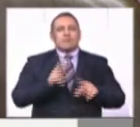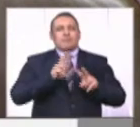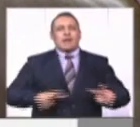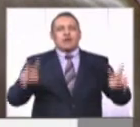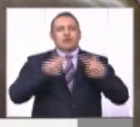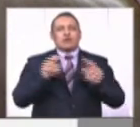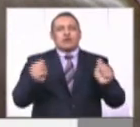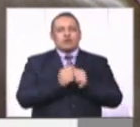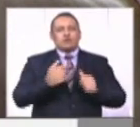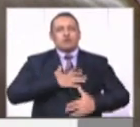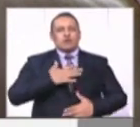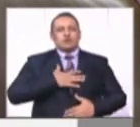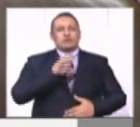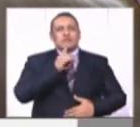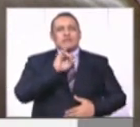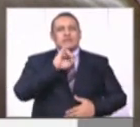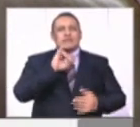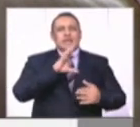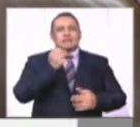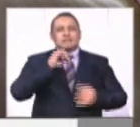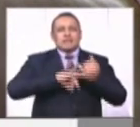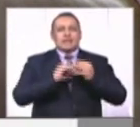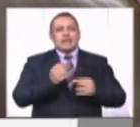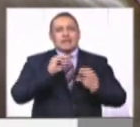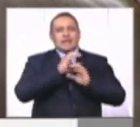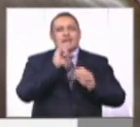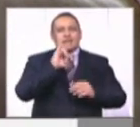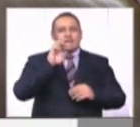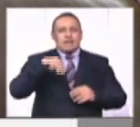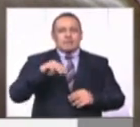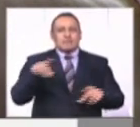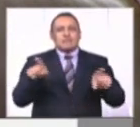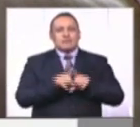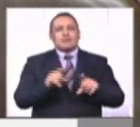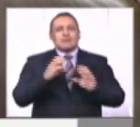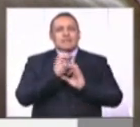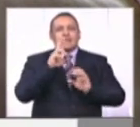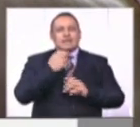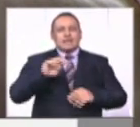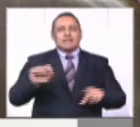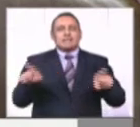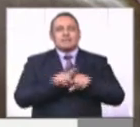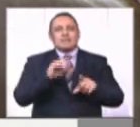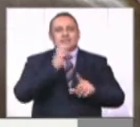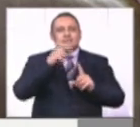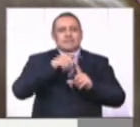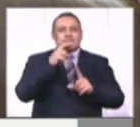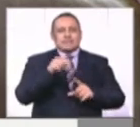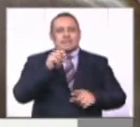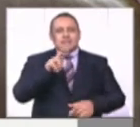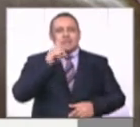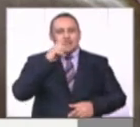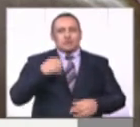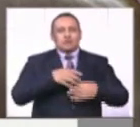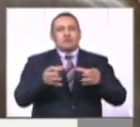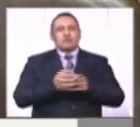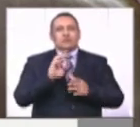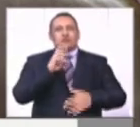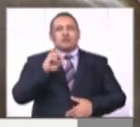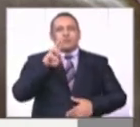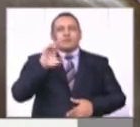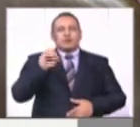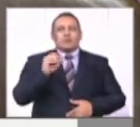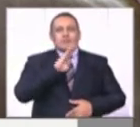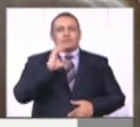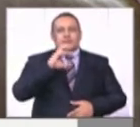de los dueños de ia viva gm de graña y Montero e inmobiliaria Centenario de propiedad del grup Romero Dueños del